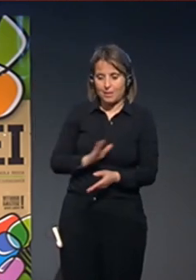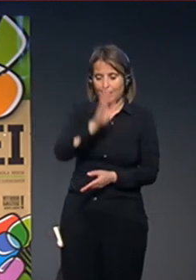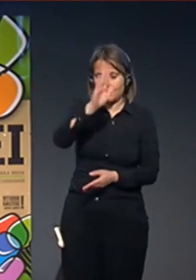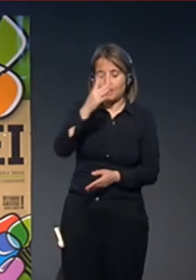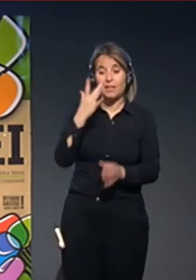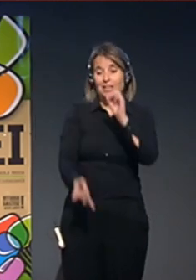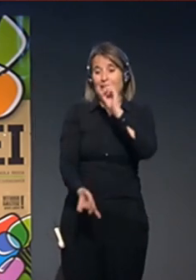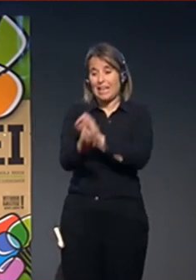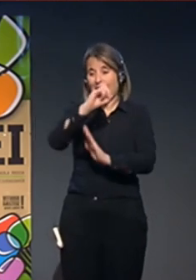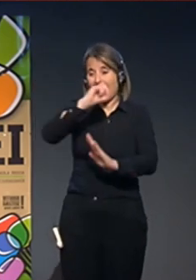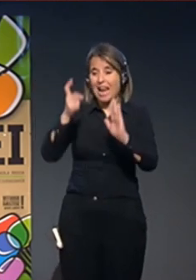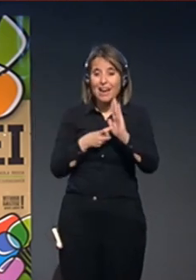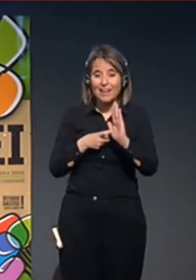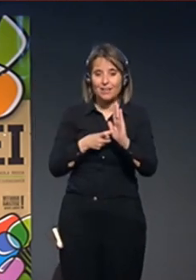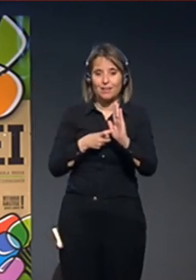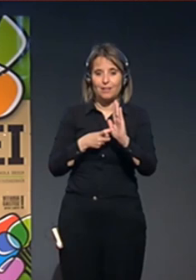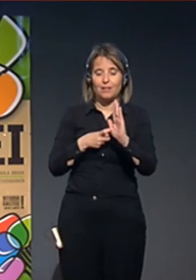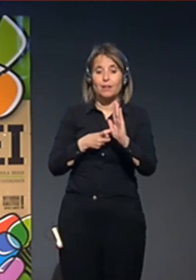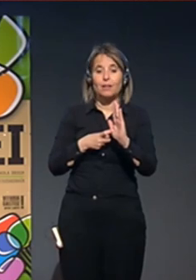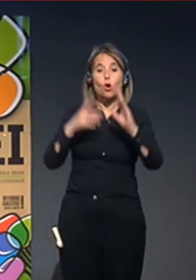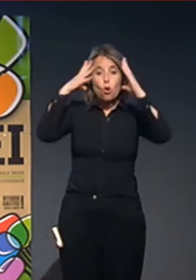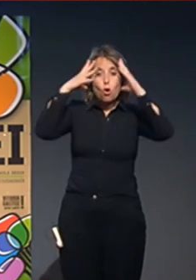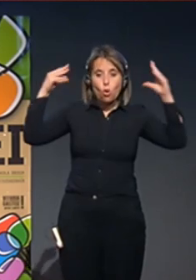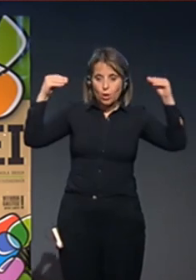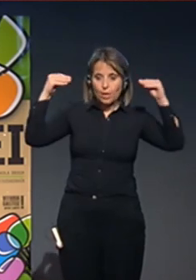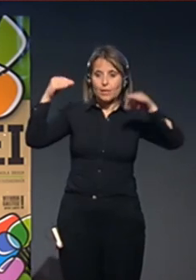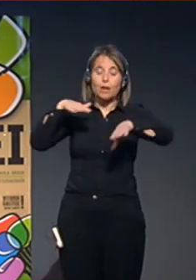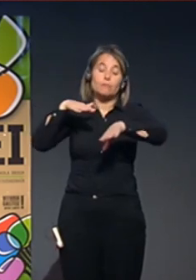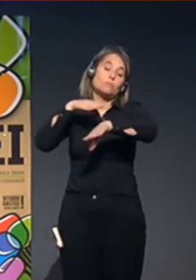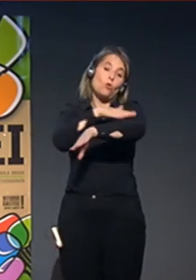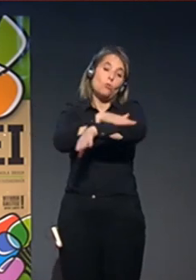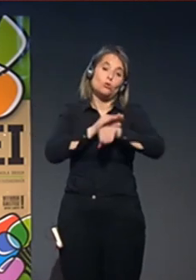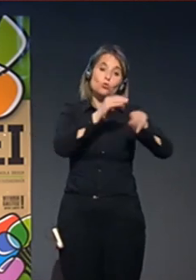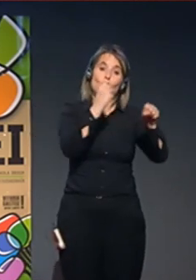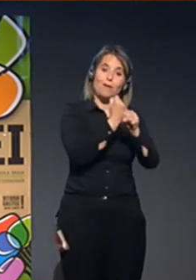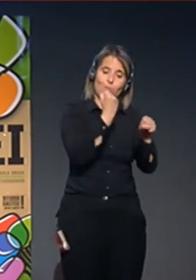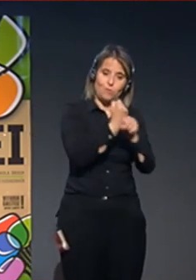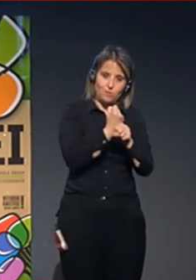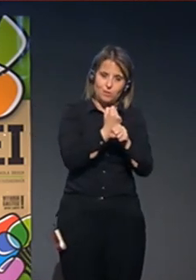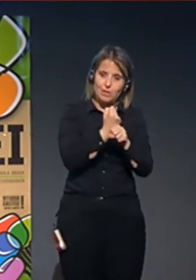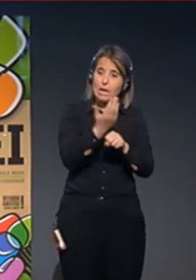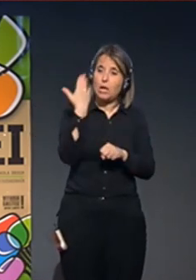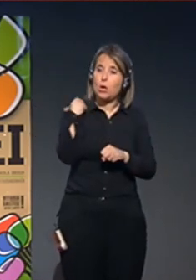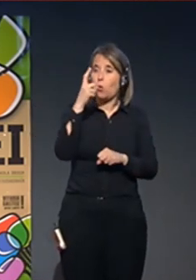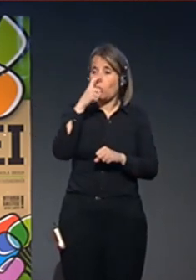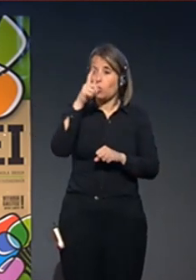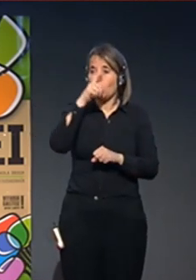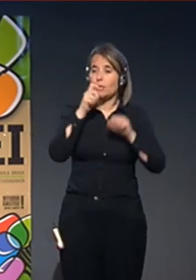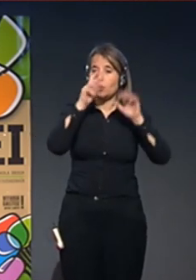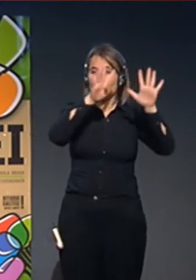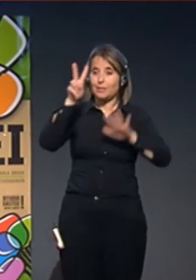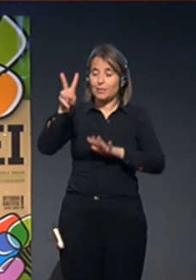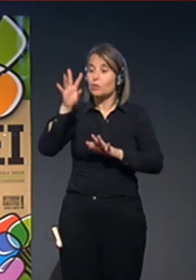una legislación al respecto fue Holanda con un gobierno laboral Esto fue en junio del 92 en